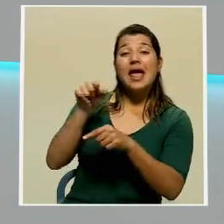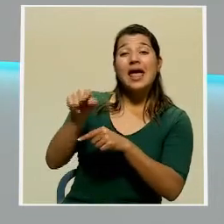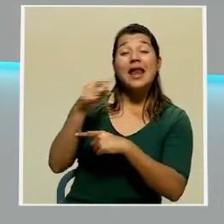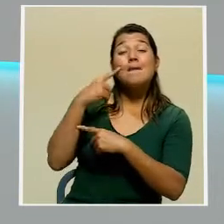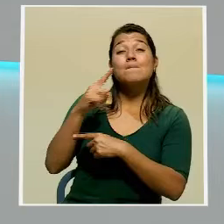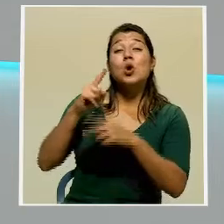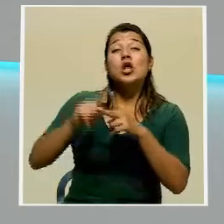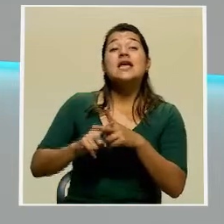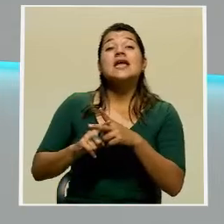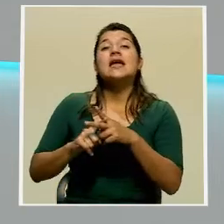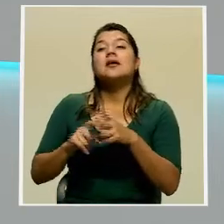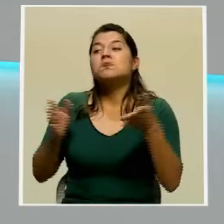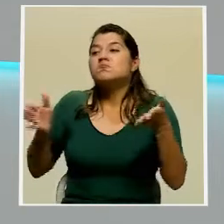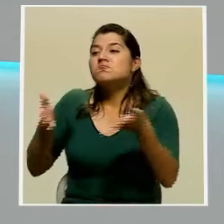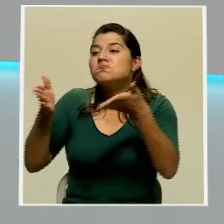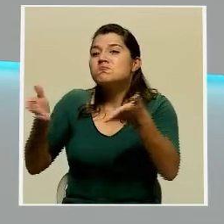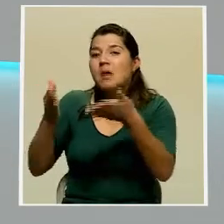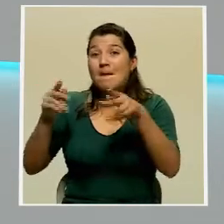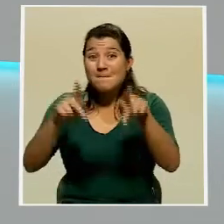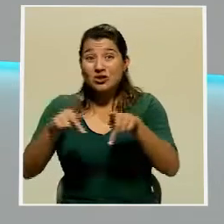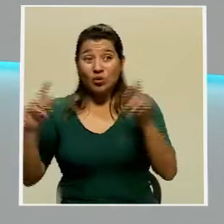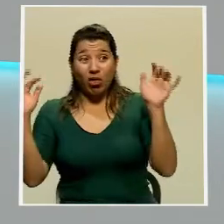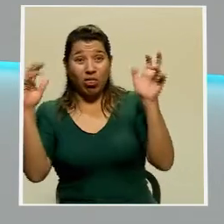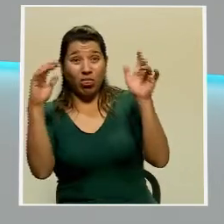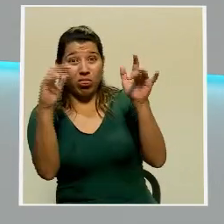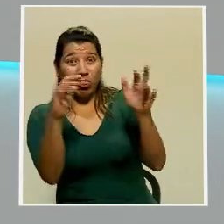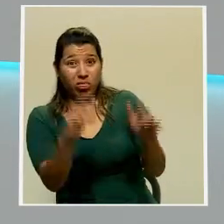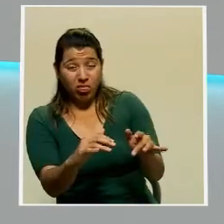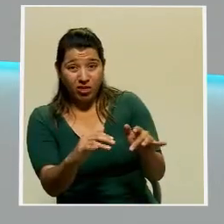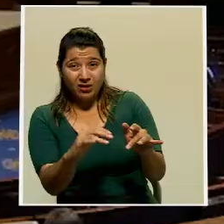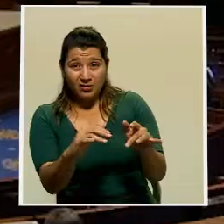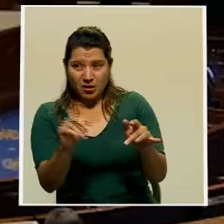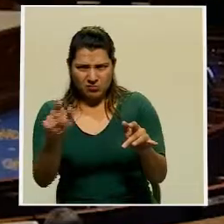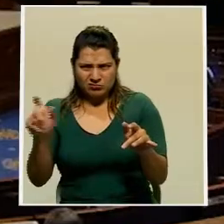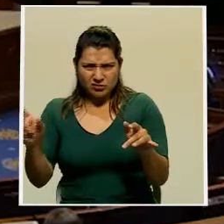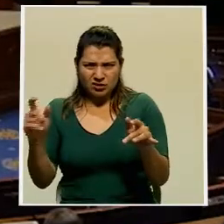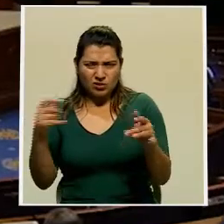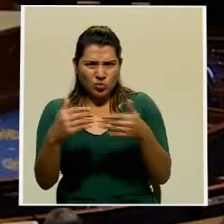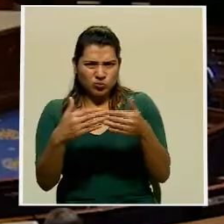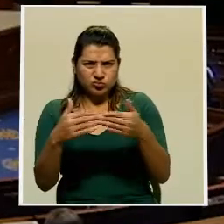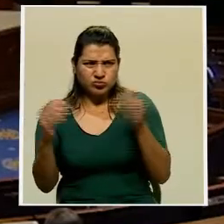en Washington, que dejó 5 muertos.